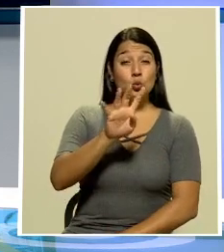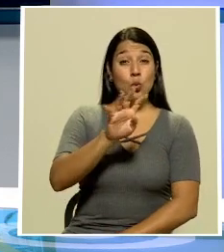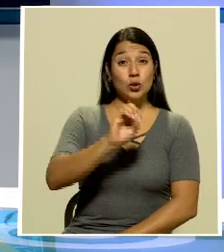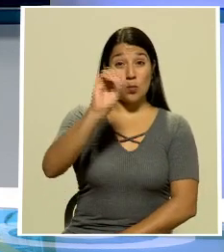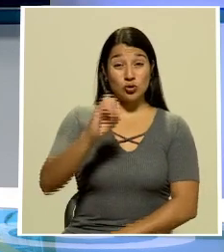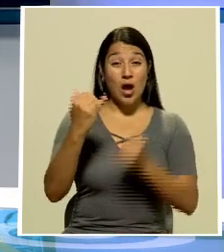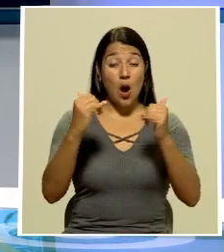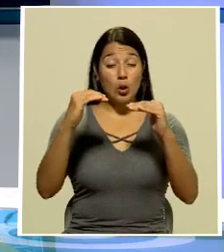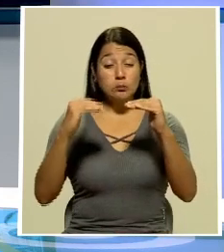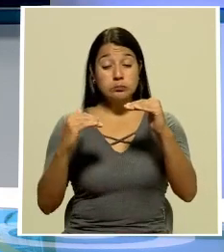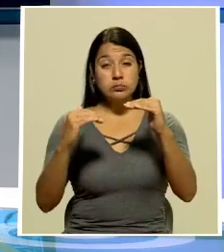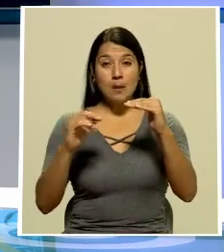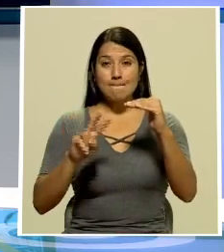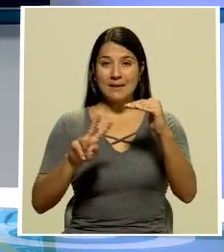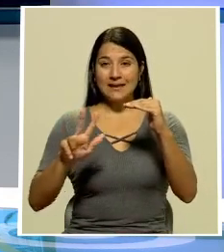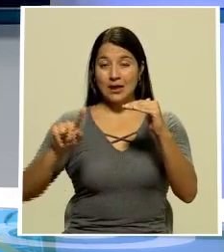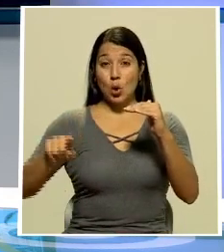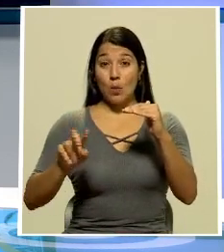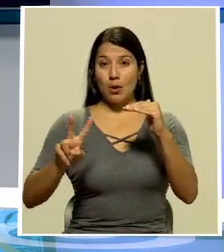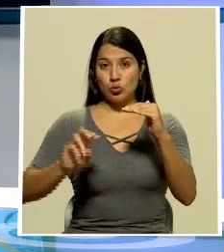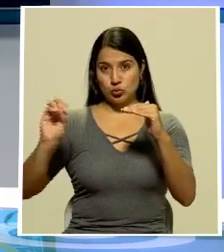24.4% a un 23.2%.